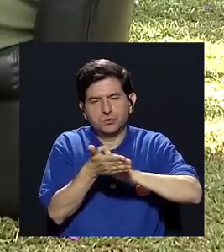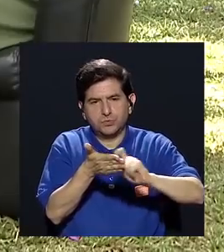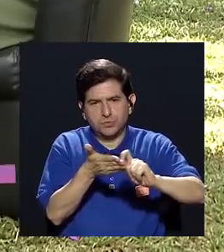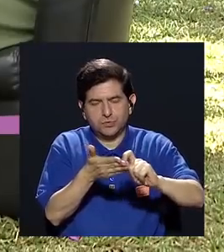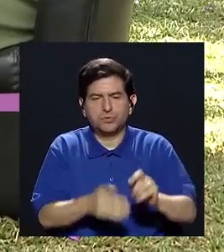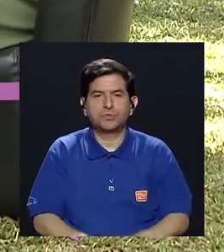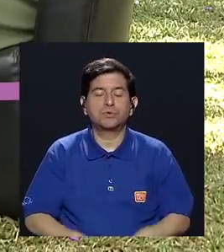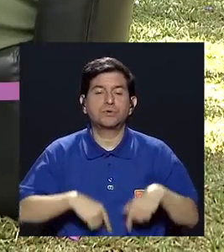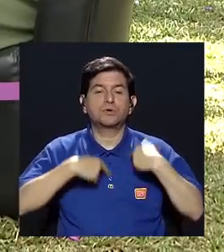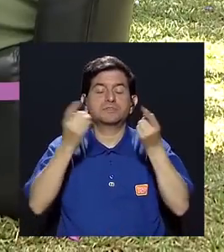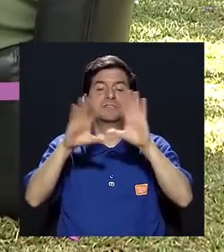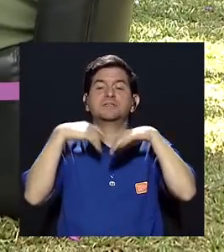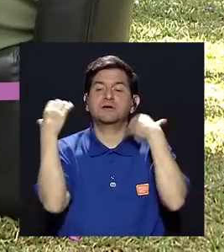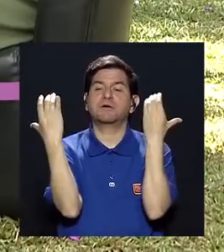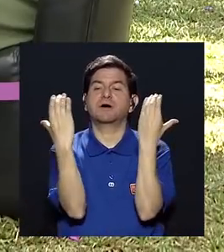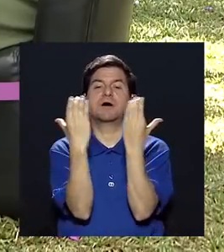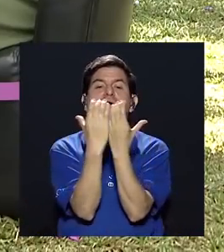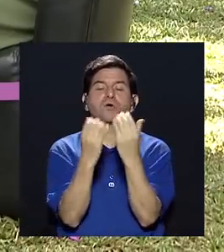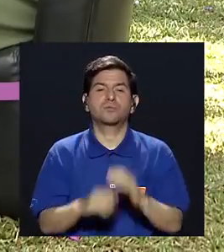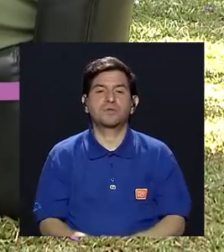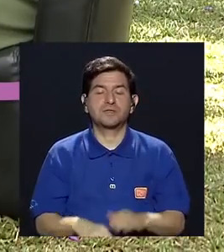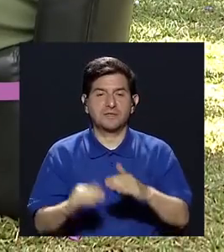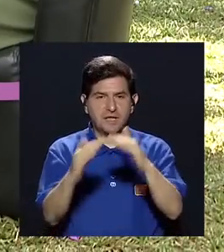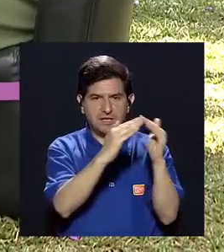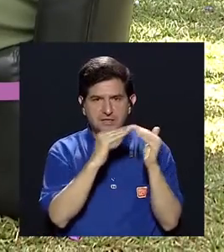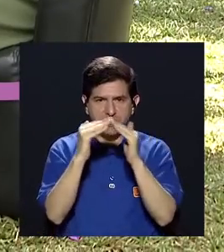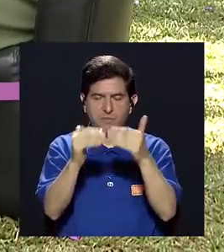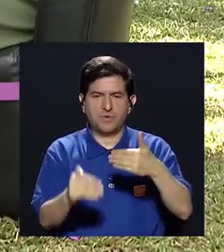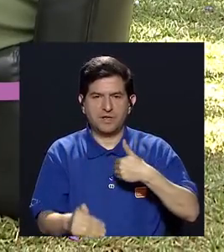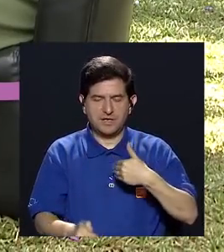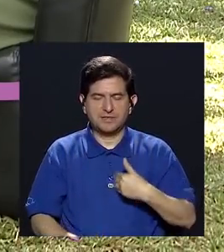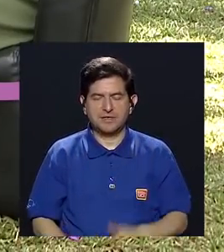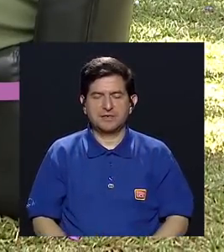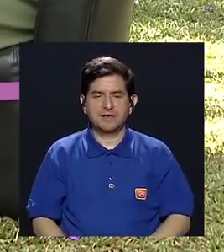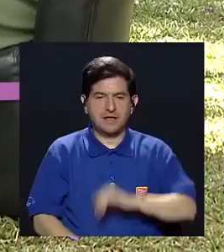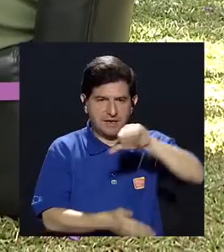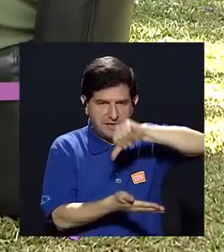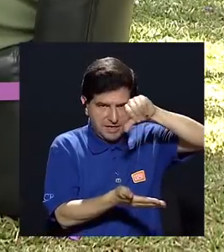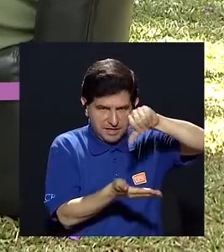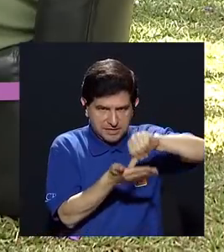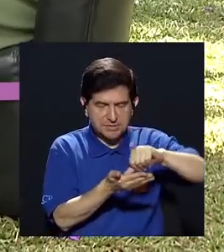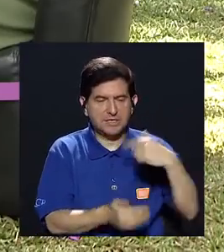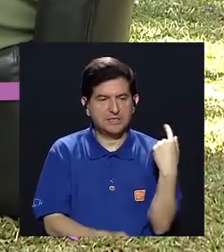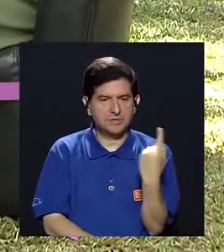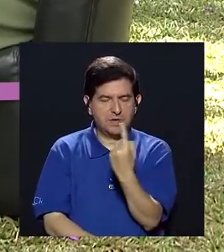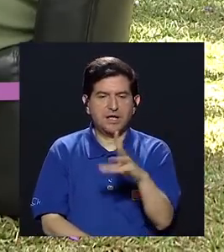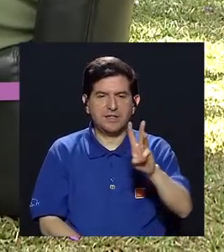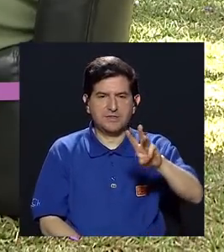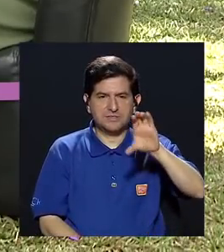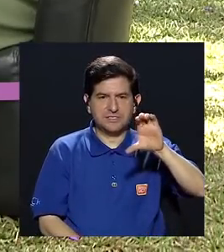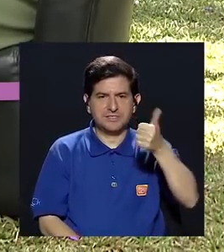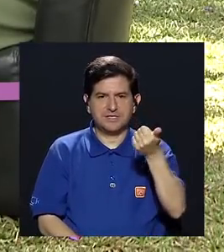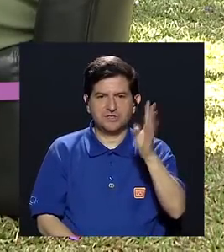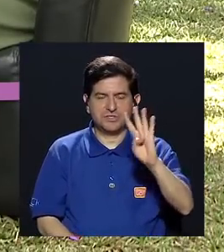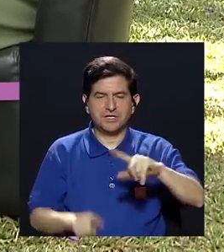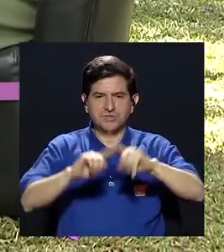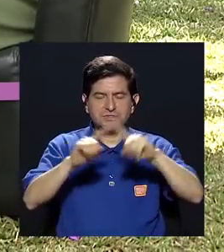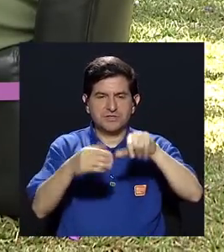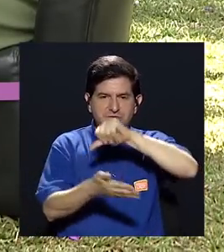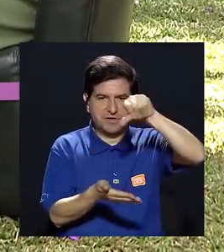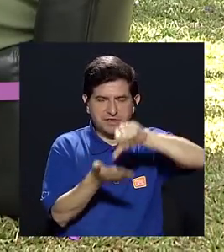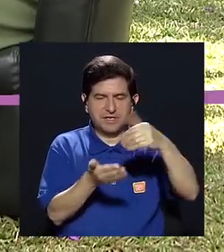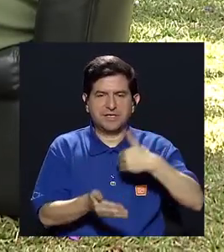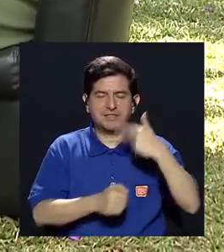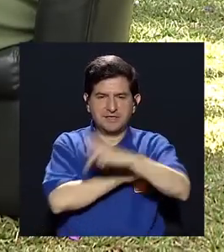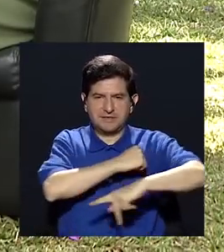se lleva a un comité de la comunidad que tenemos en los establecimientos. En cada uno de los 614 establecimientos